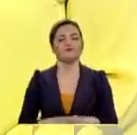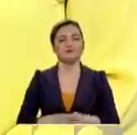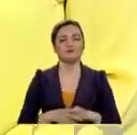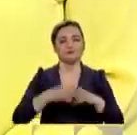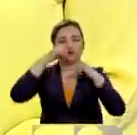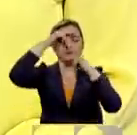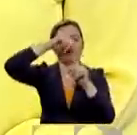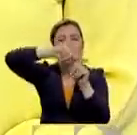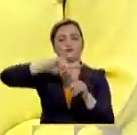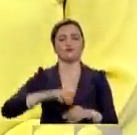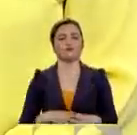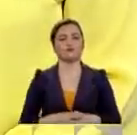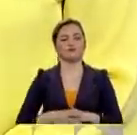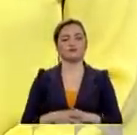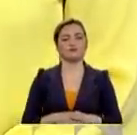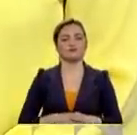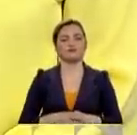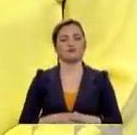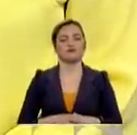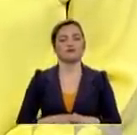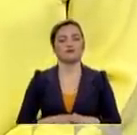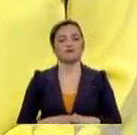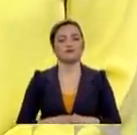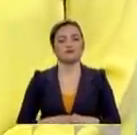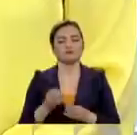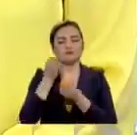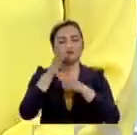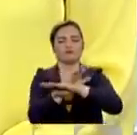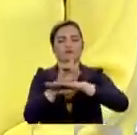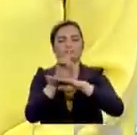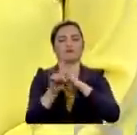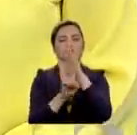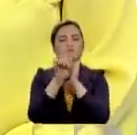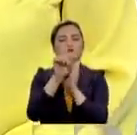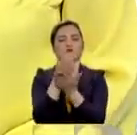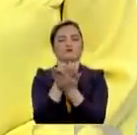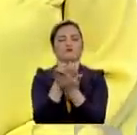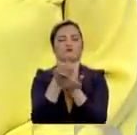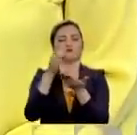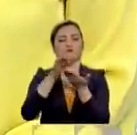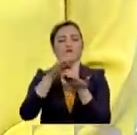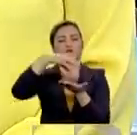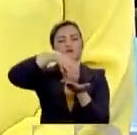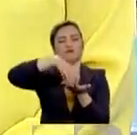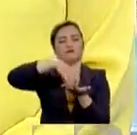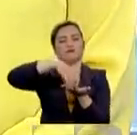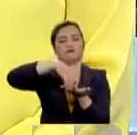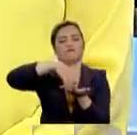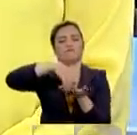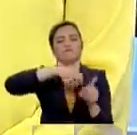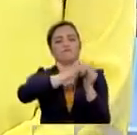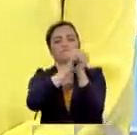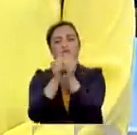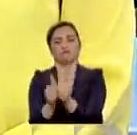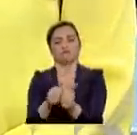con noticias positivas, Helen, porque les contamos a continuación que la Dirección de Desarrollo Económico del Cantón Cayambe, en conjunto